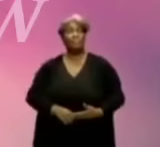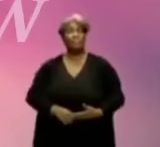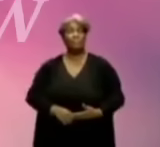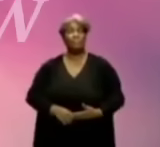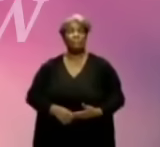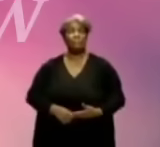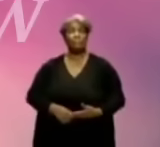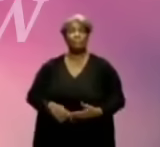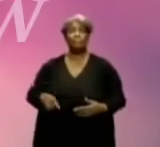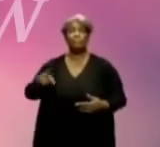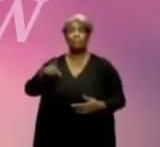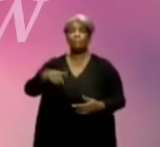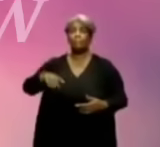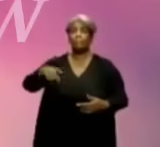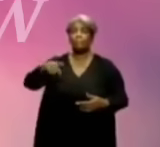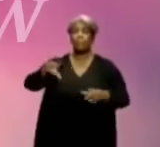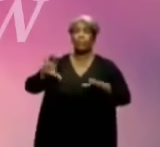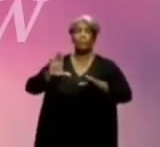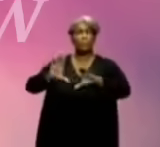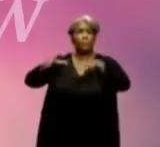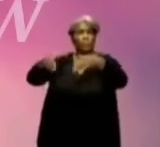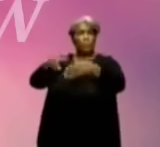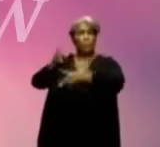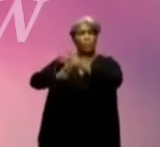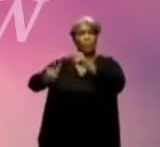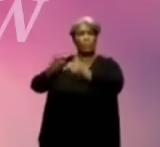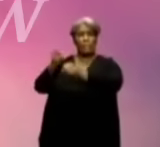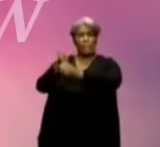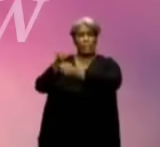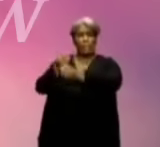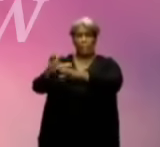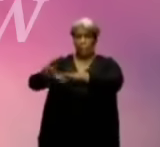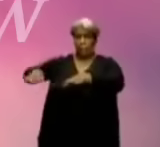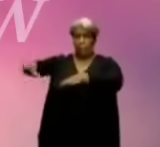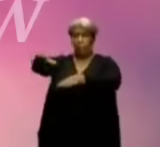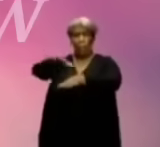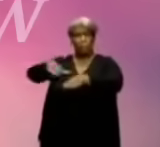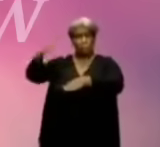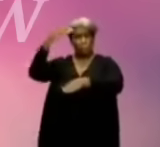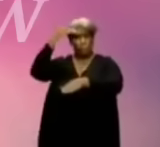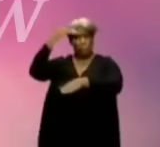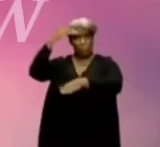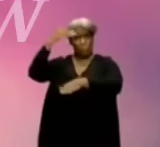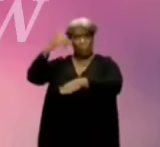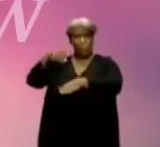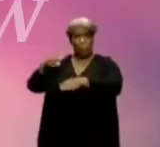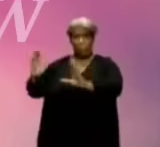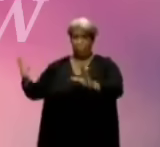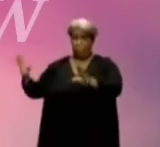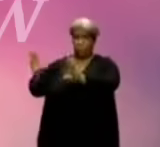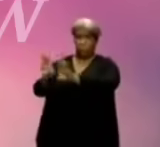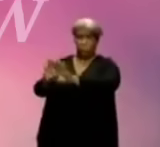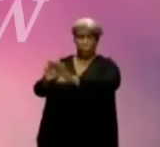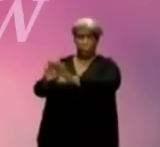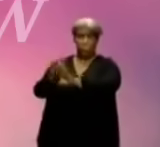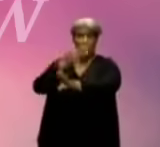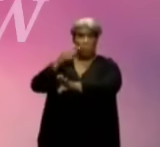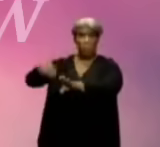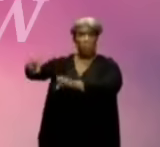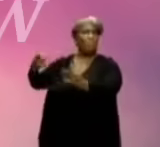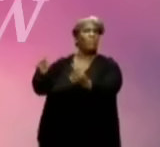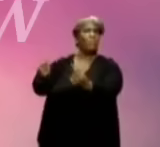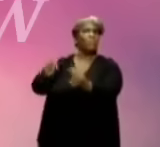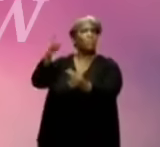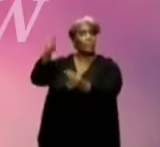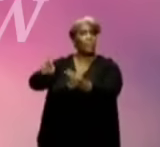y están, gran parte de su personal está cercado también. Y lo que le conviene es entregarse.